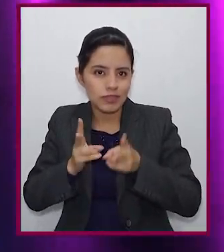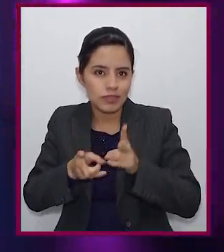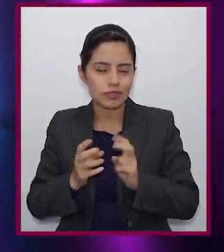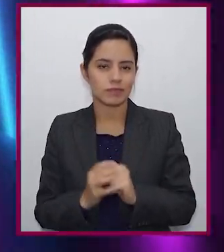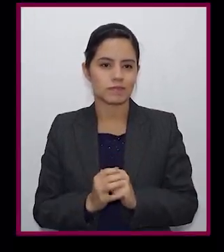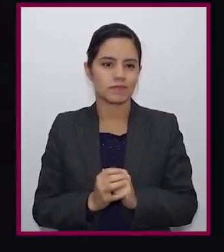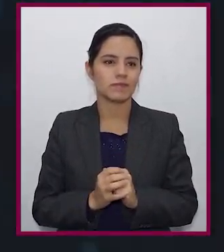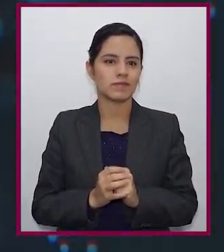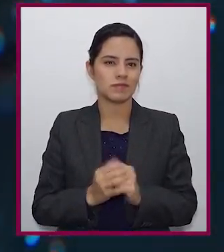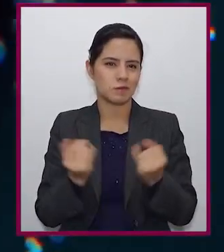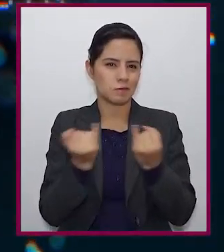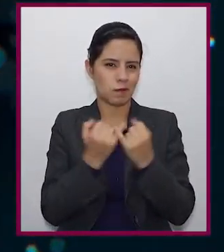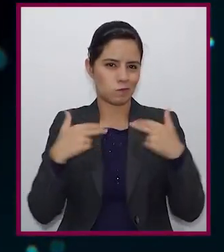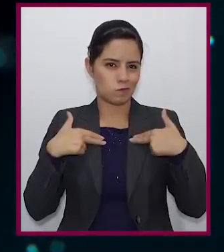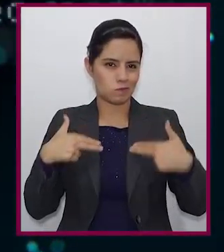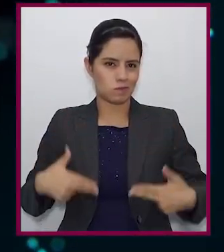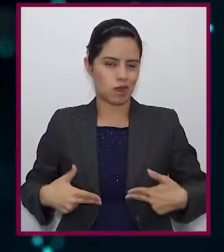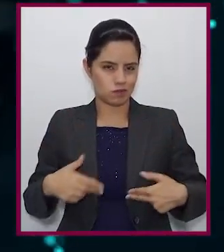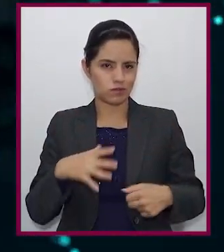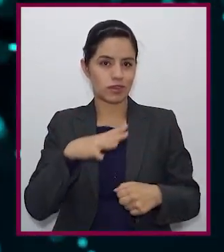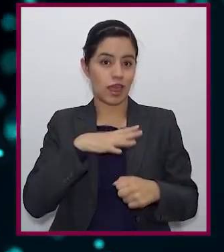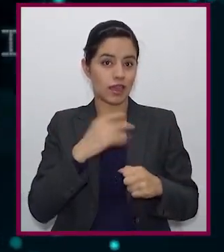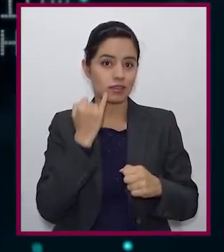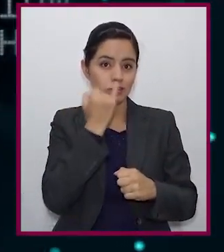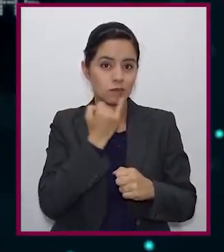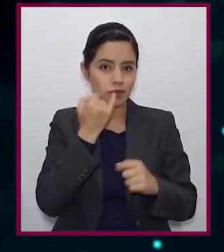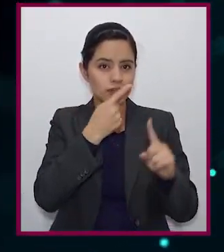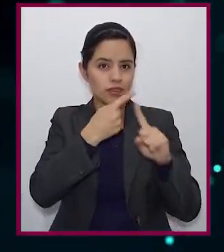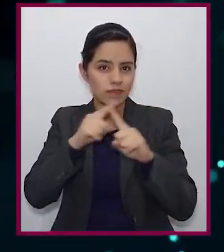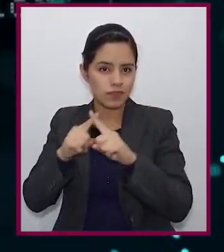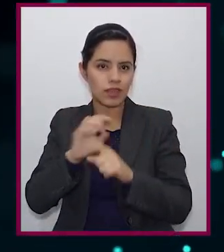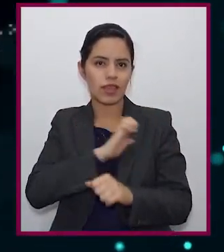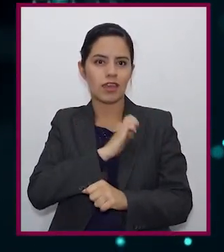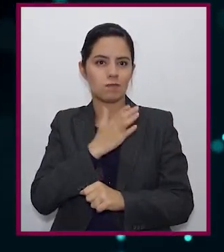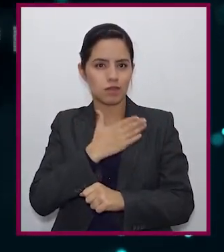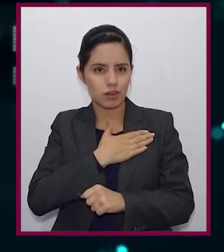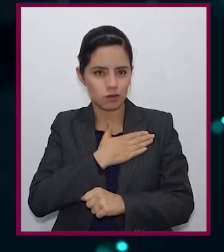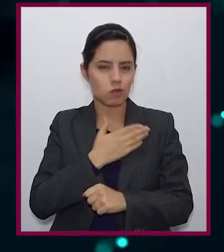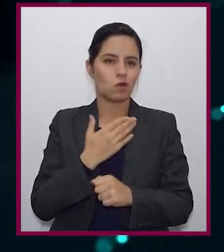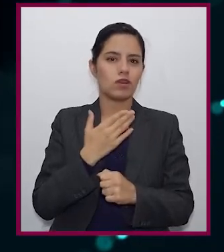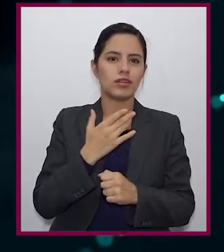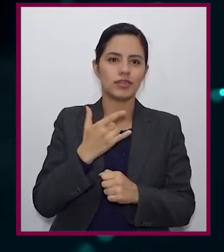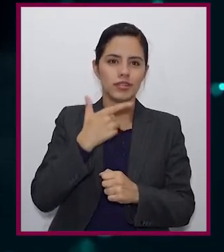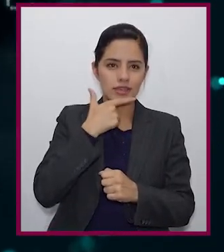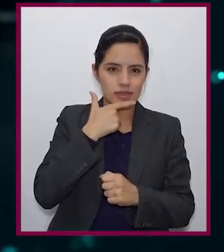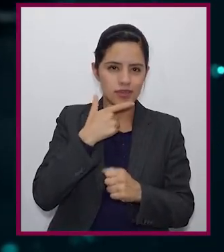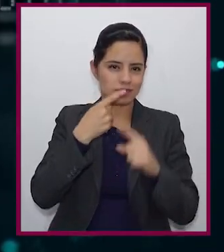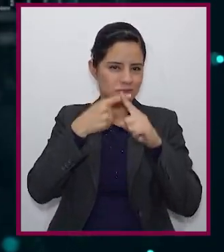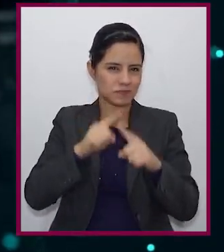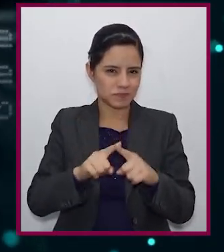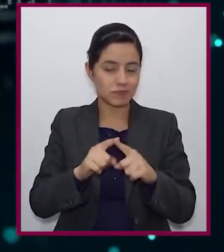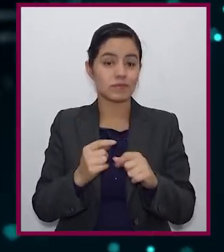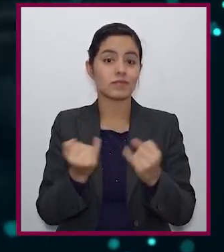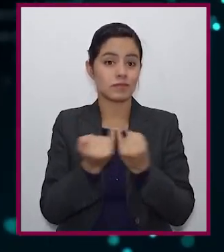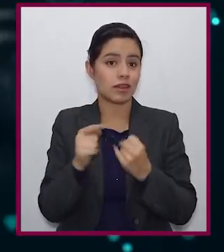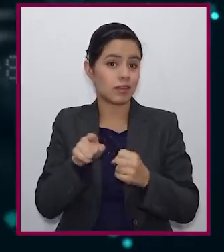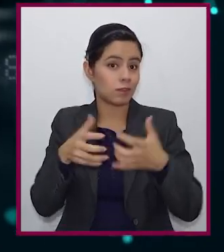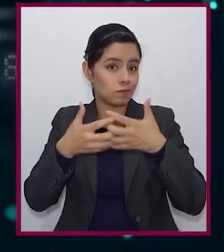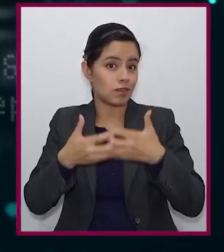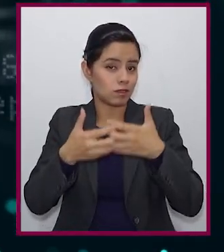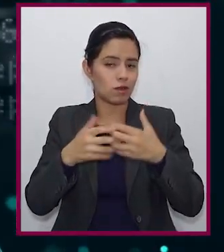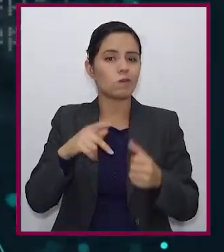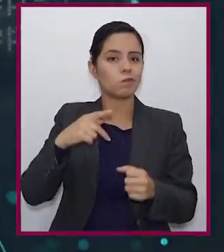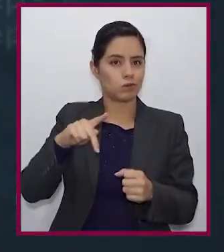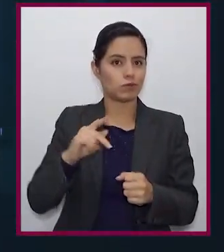está más chida. Así como los seres humanos hablamos diferentes idiomas, como el español, inglés o portugués, las computadoras también tienen su propio